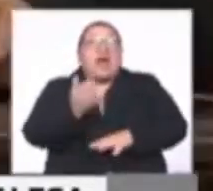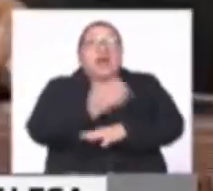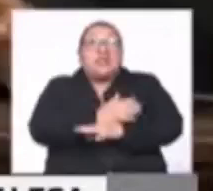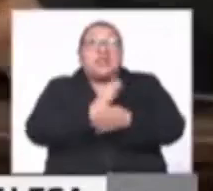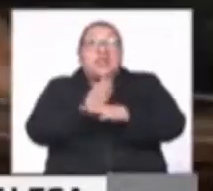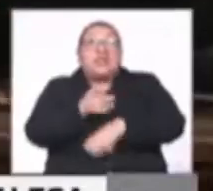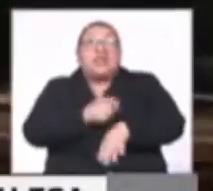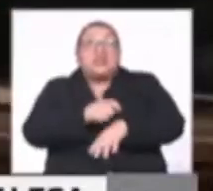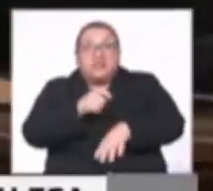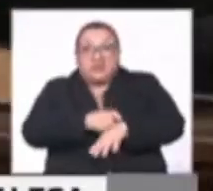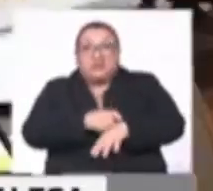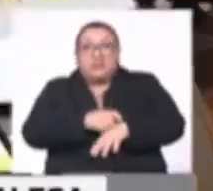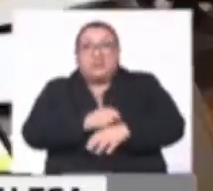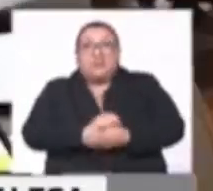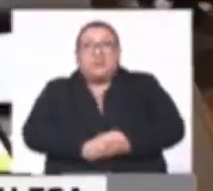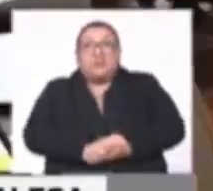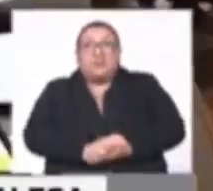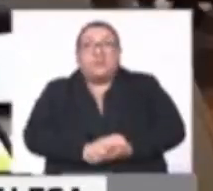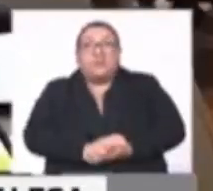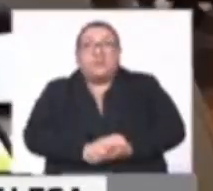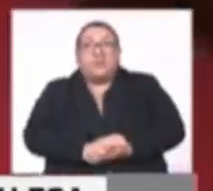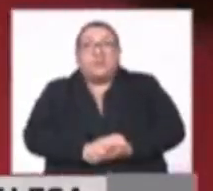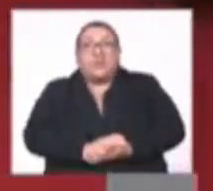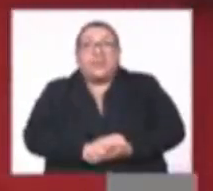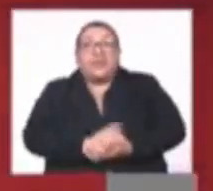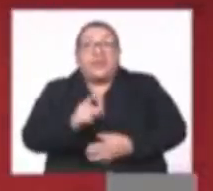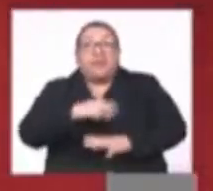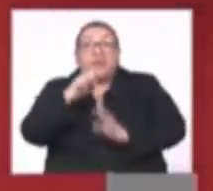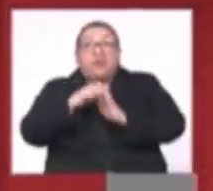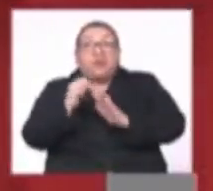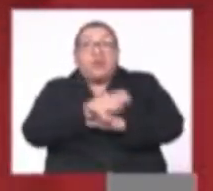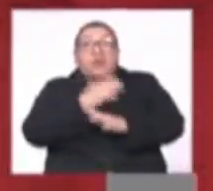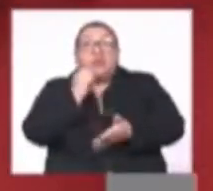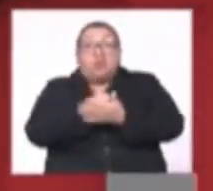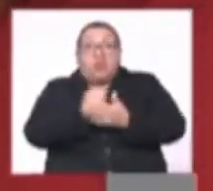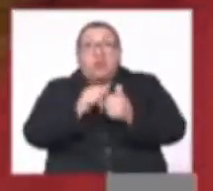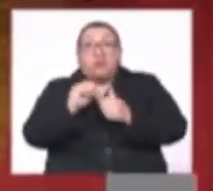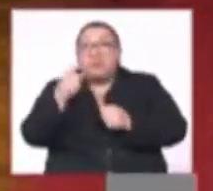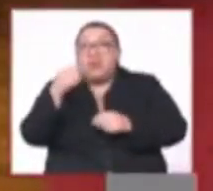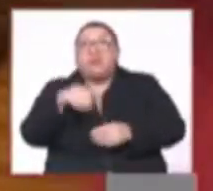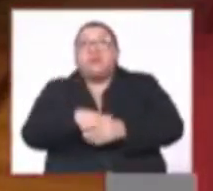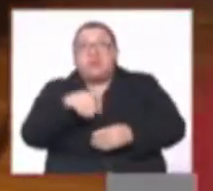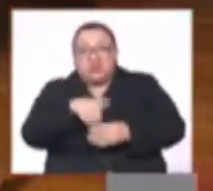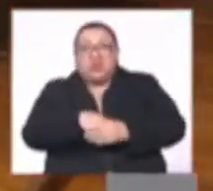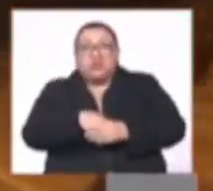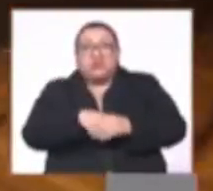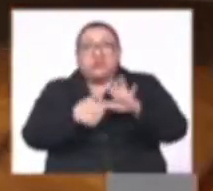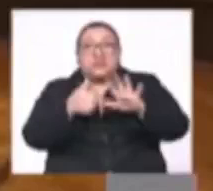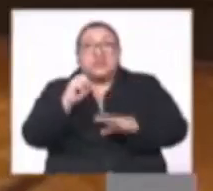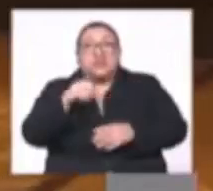entrada en vigencia del Estatuto de Roma en el Perú. El proyecto fue aprobado en primera votación,